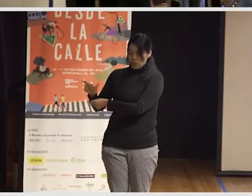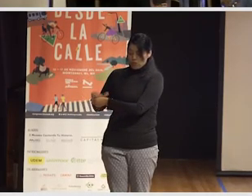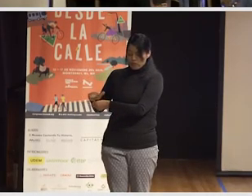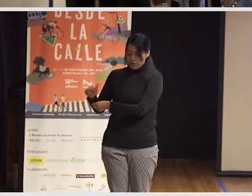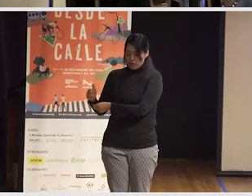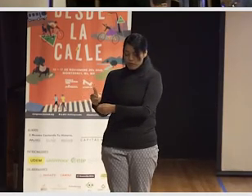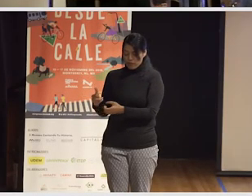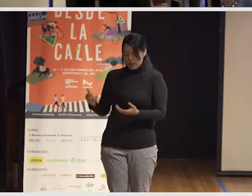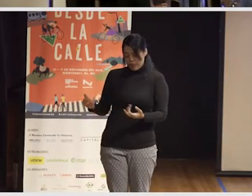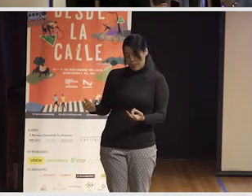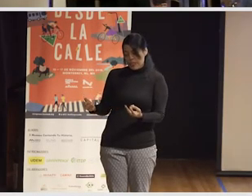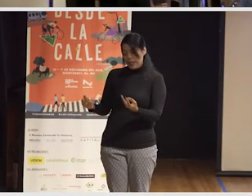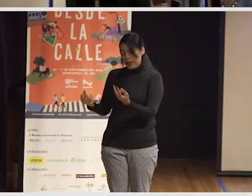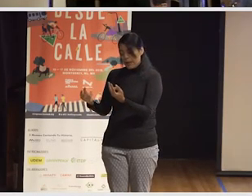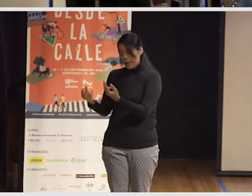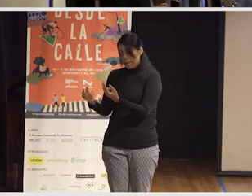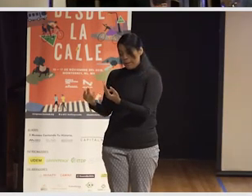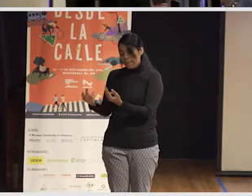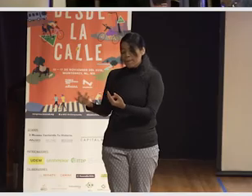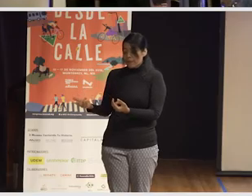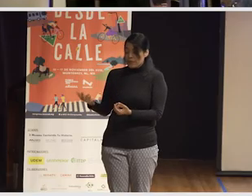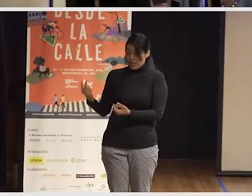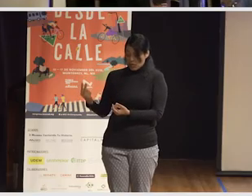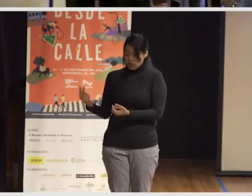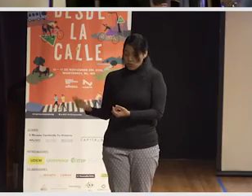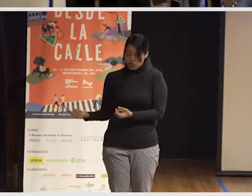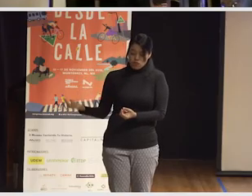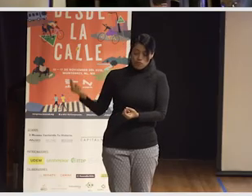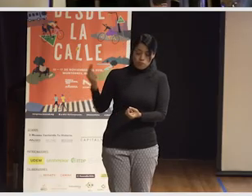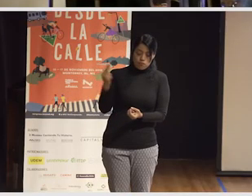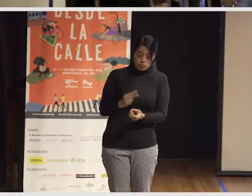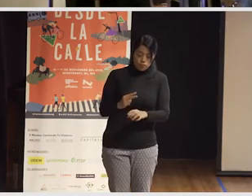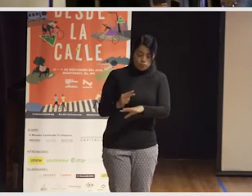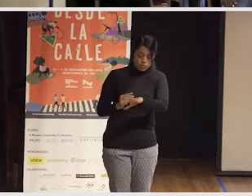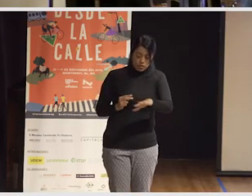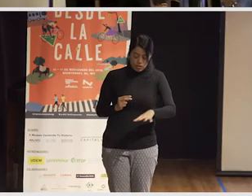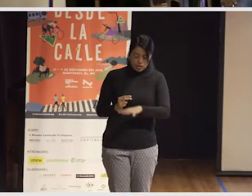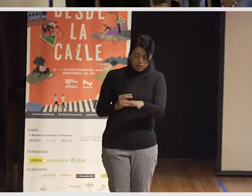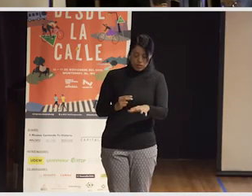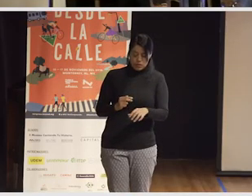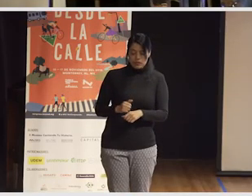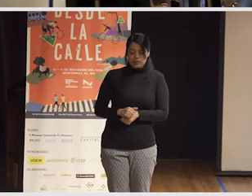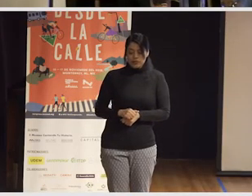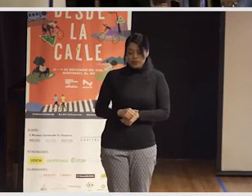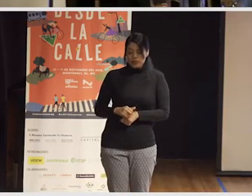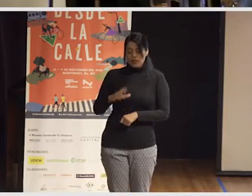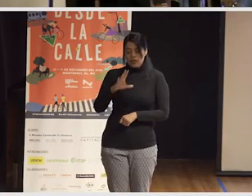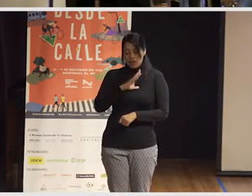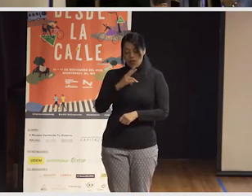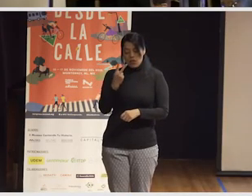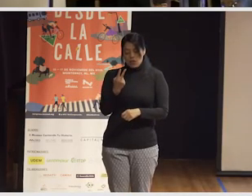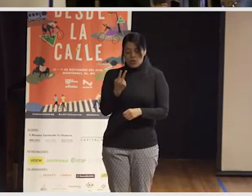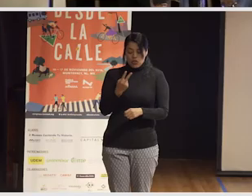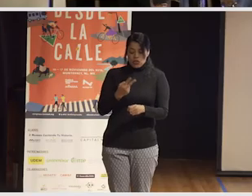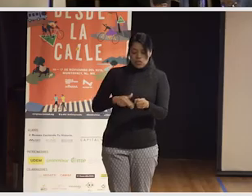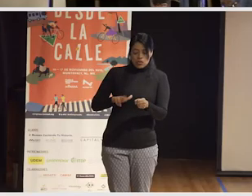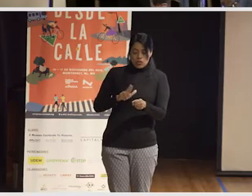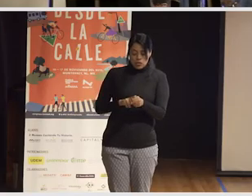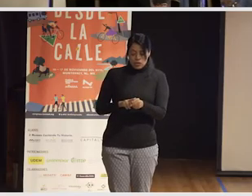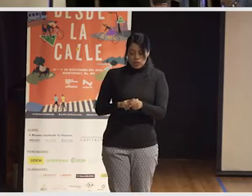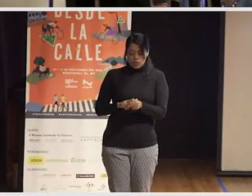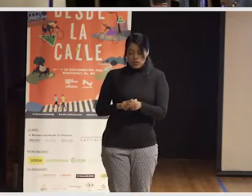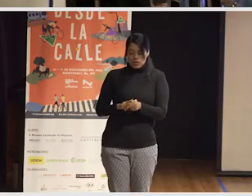y se van a instalar en el municipio de charo que es el vecino actualmente hay dos veces dos hospitales ahí y una persona